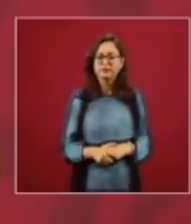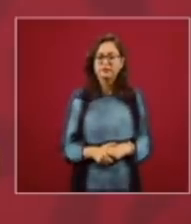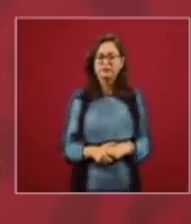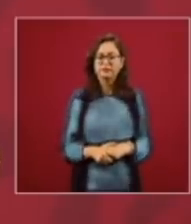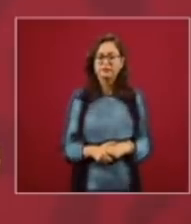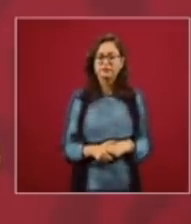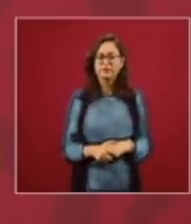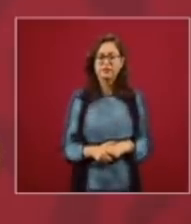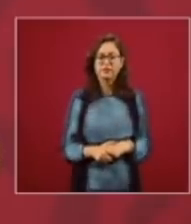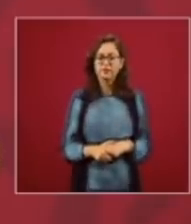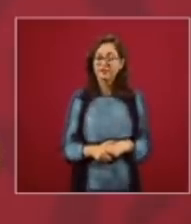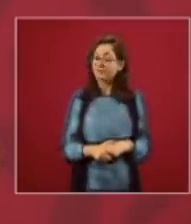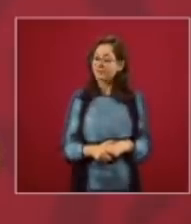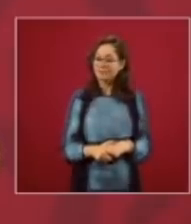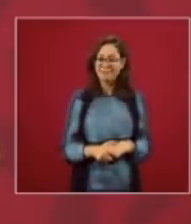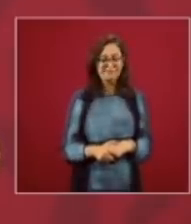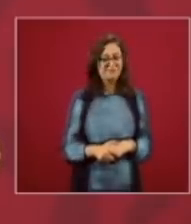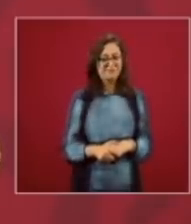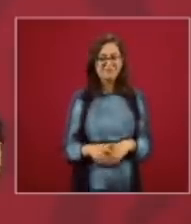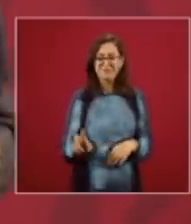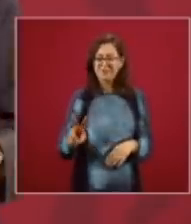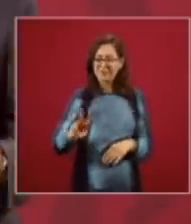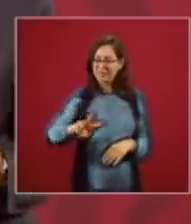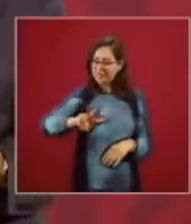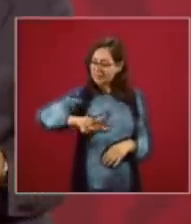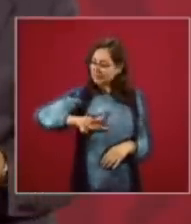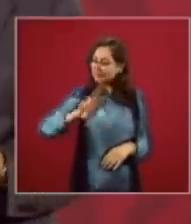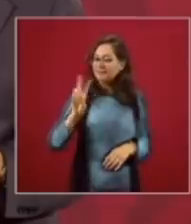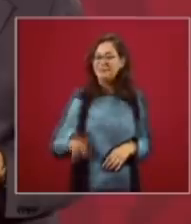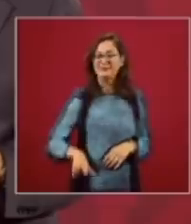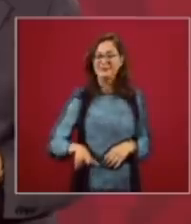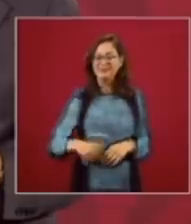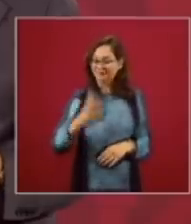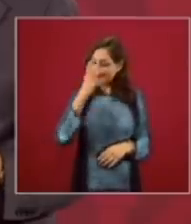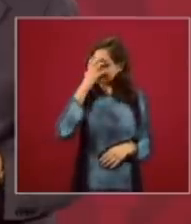O sea, muy, de veras, muy